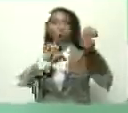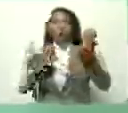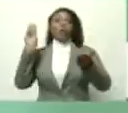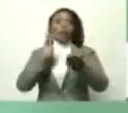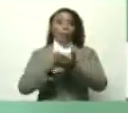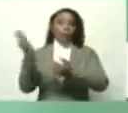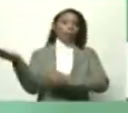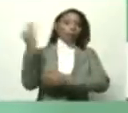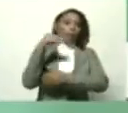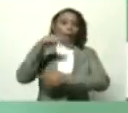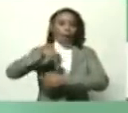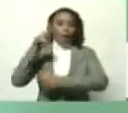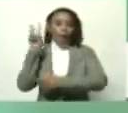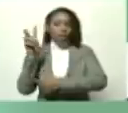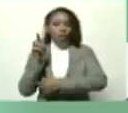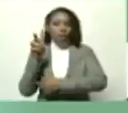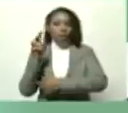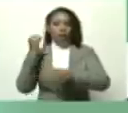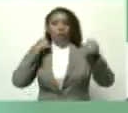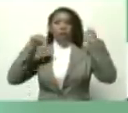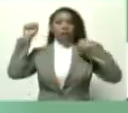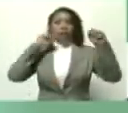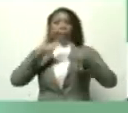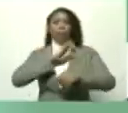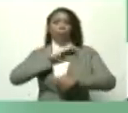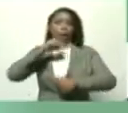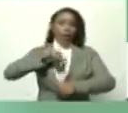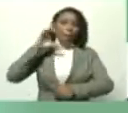Venezuela, desesperados por volver a su patria.